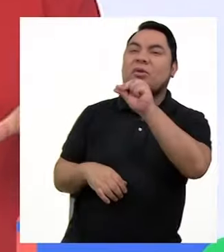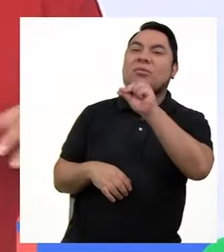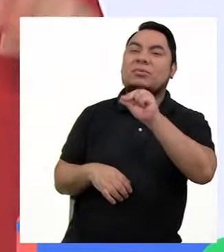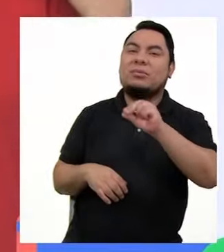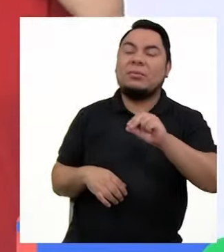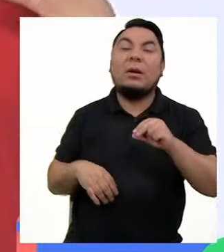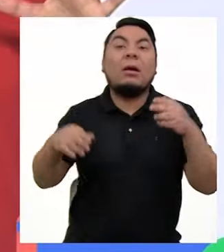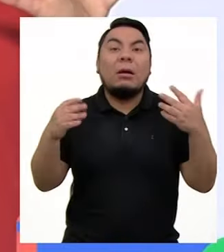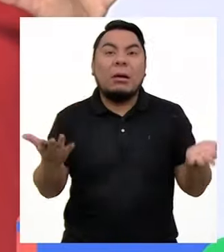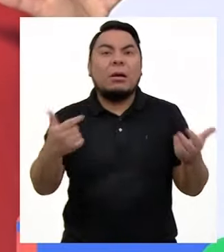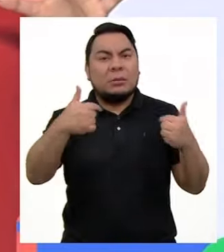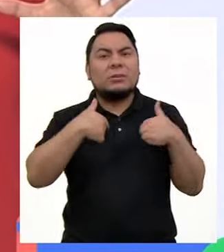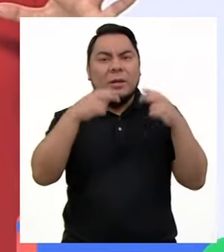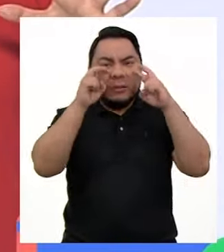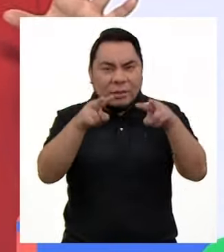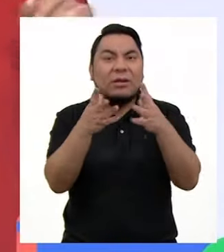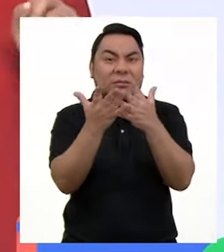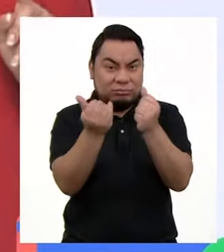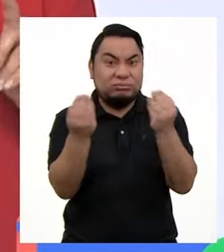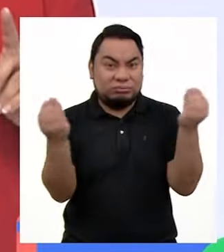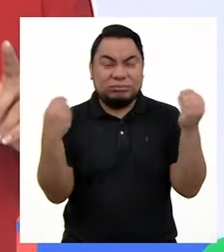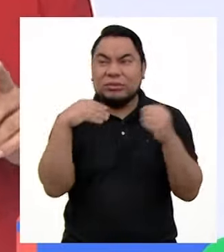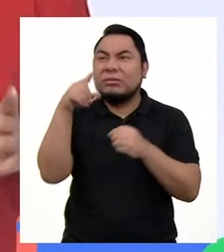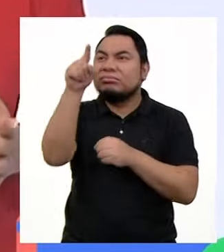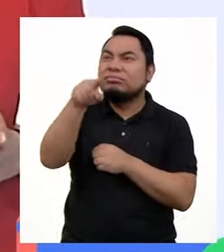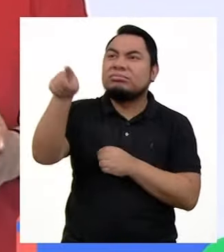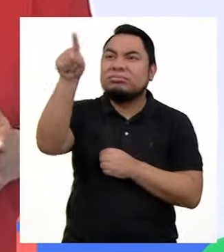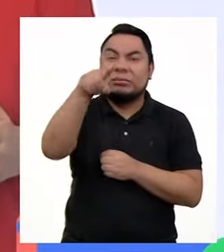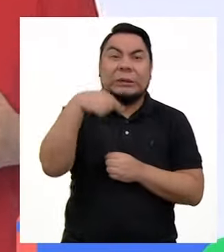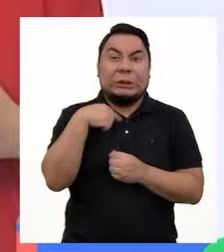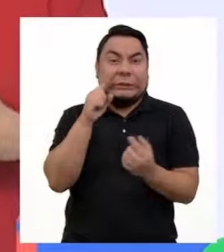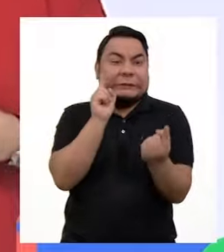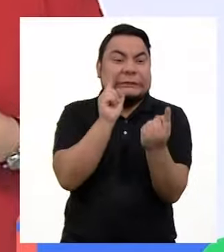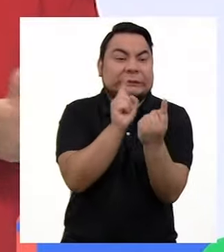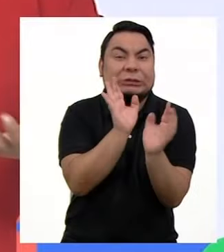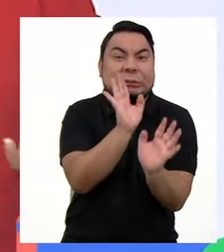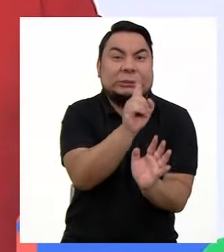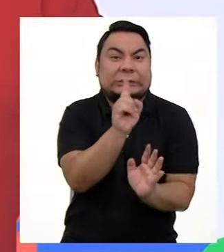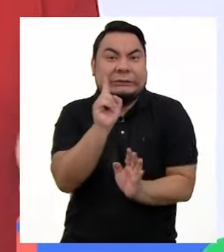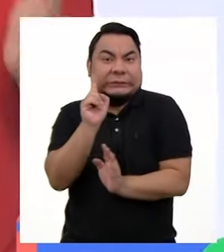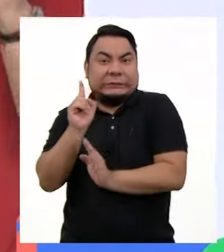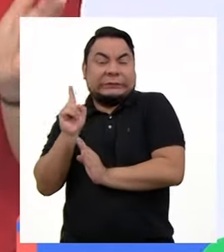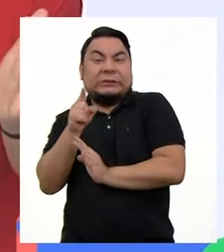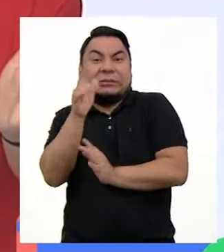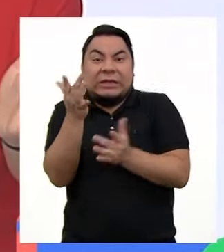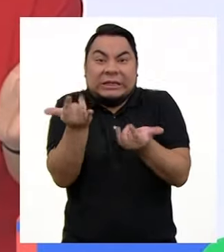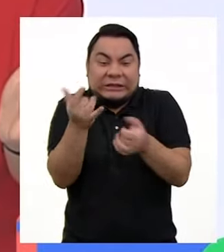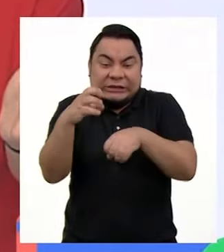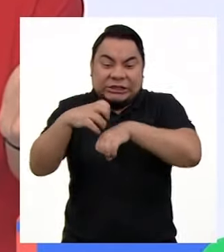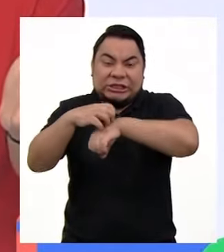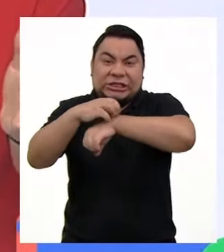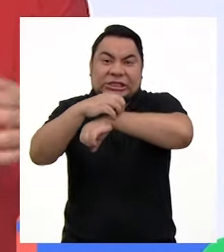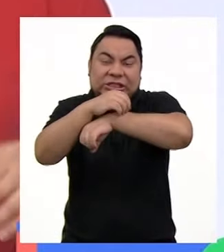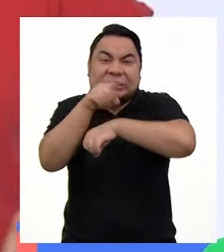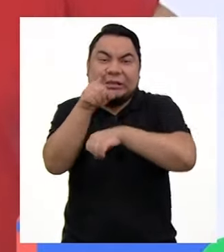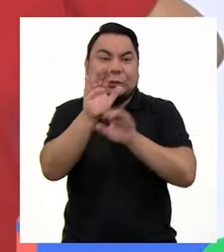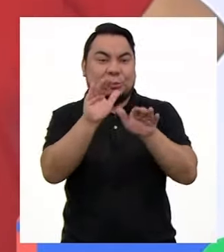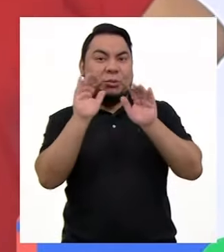Yo he visto varias telas de araña, pero nunca he querido acercarme. No sea que moleste a la araña en su misión de conseguir